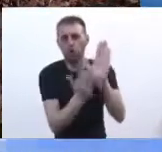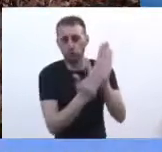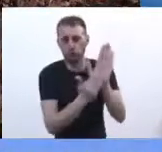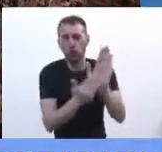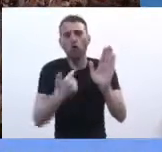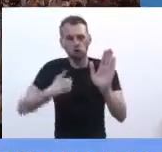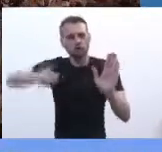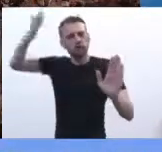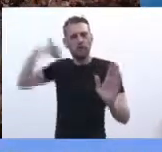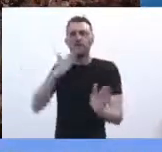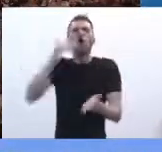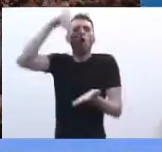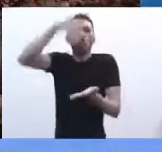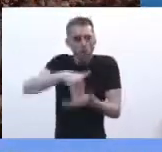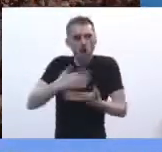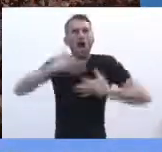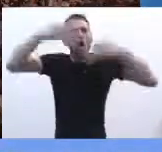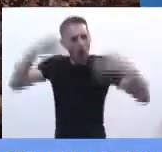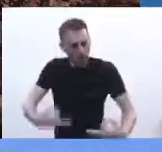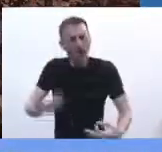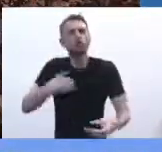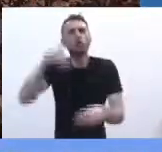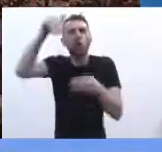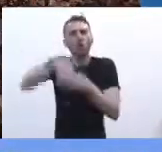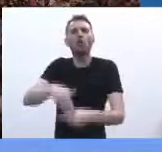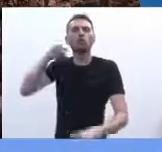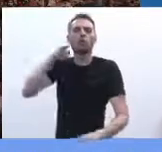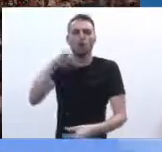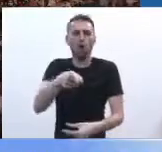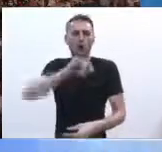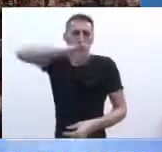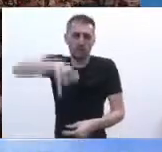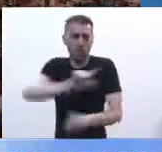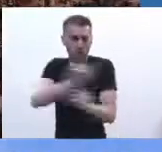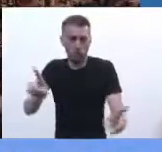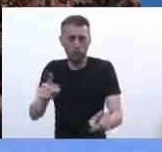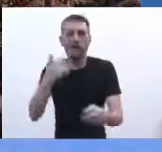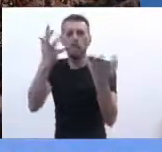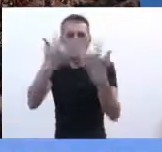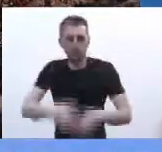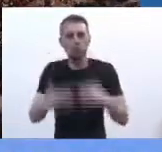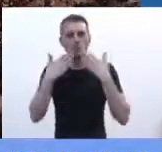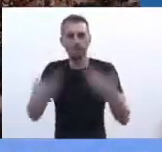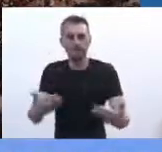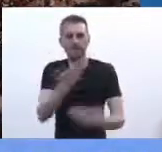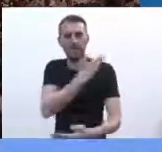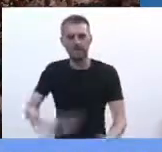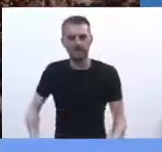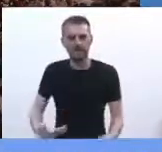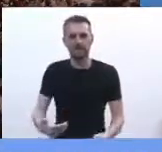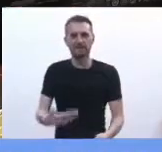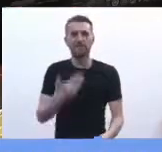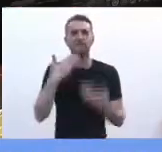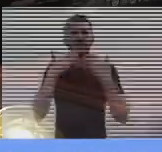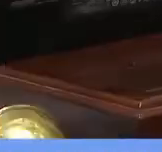lo que juré colgar mi juramento yo voy a votar en contra de este proyecto muchas gracias presidente gracias